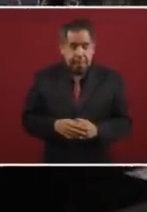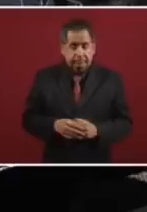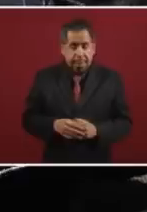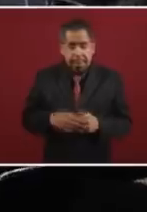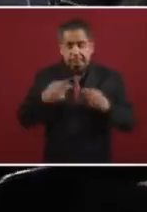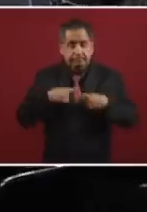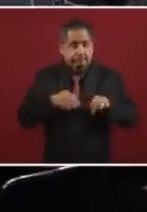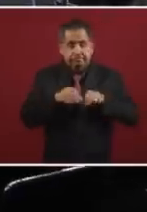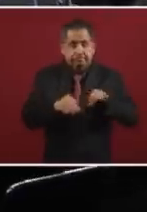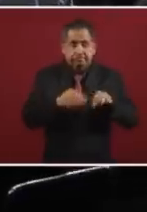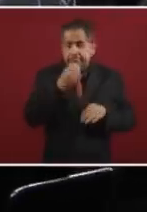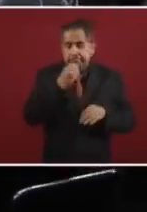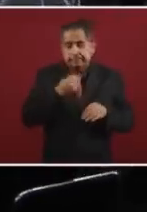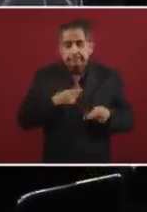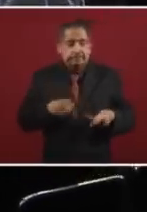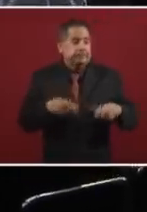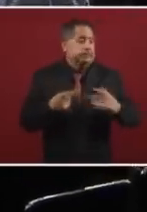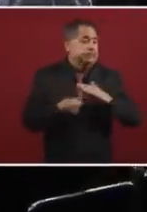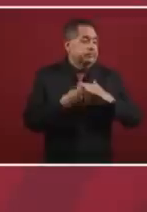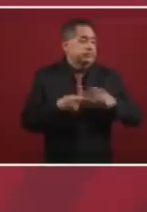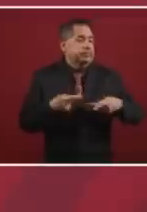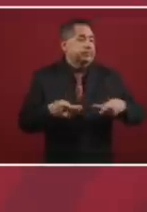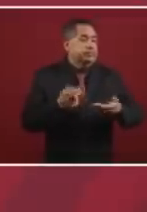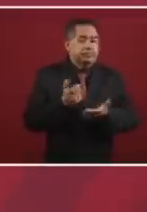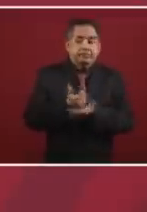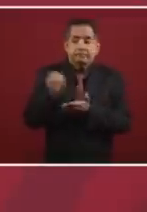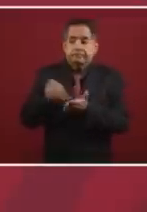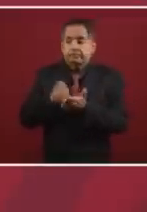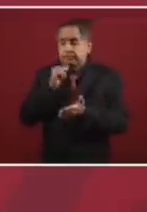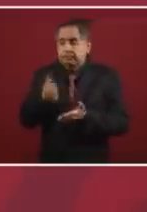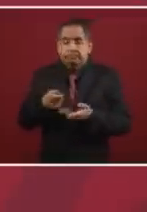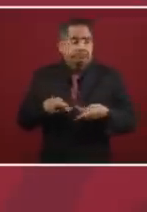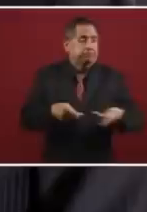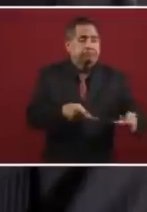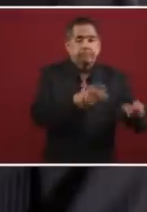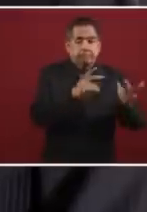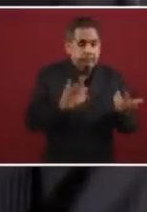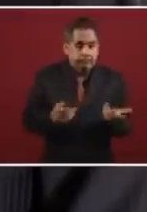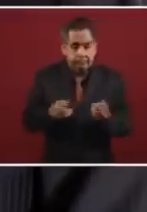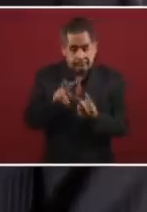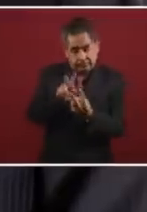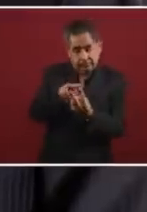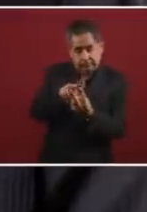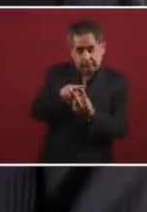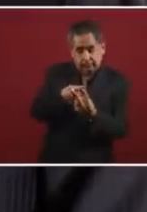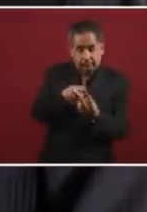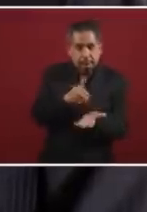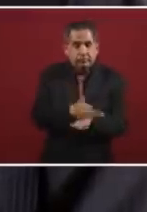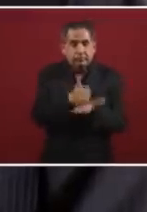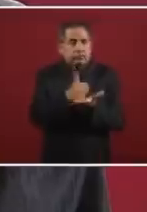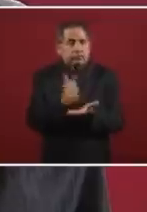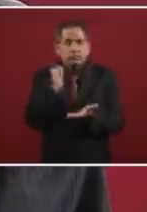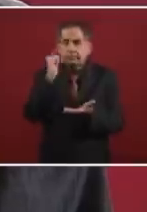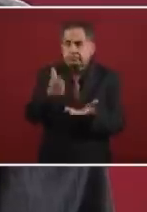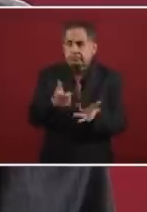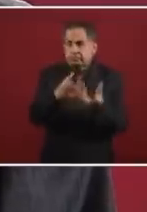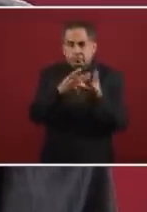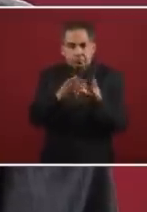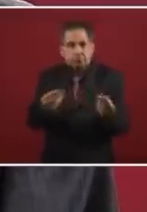trabajar en la economía informal esos dos aspectos ayudaron mucho